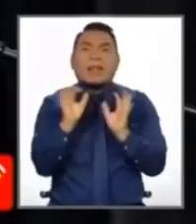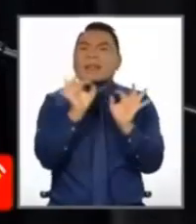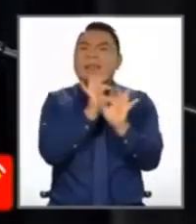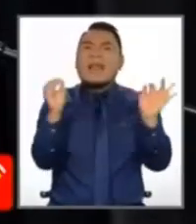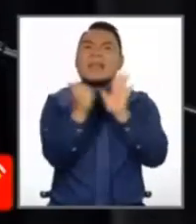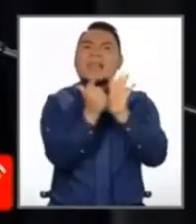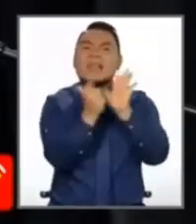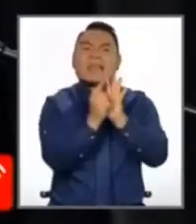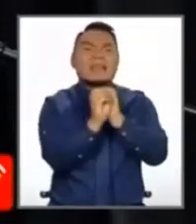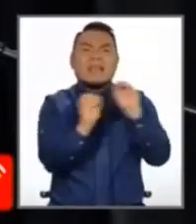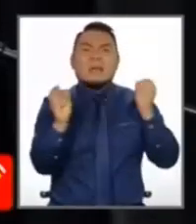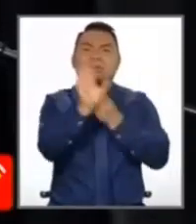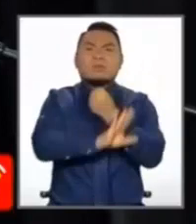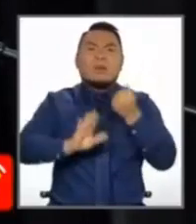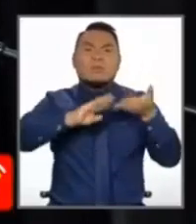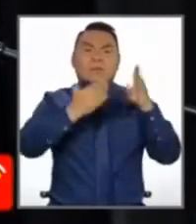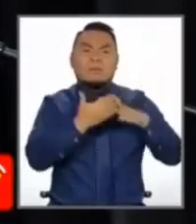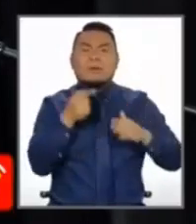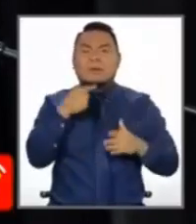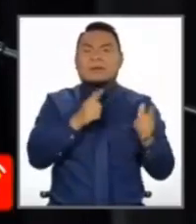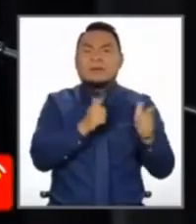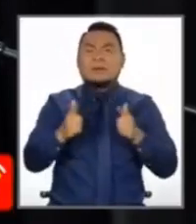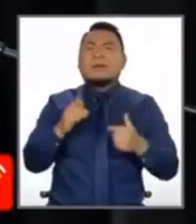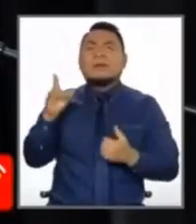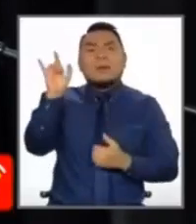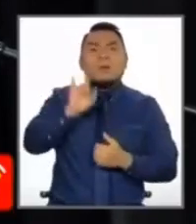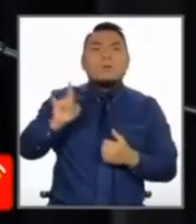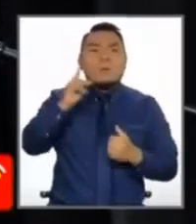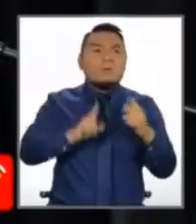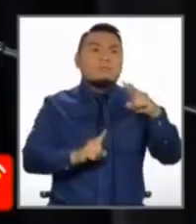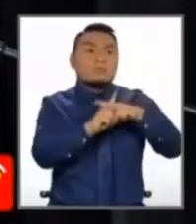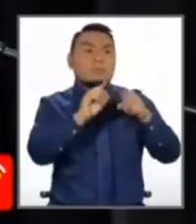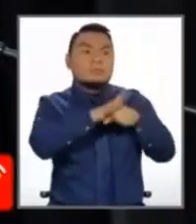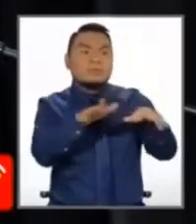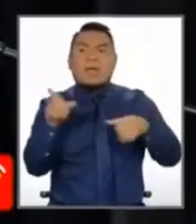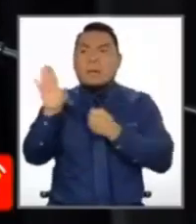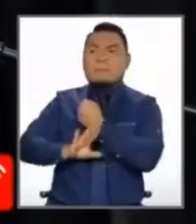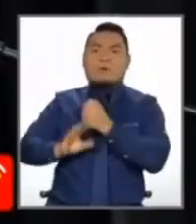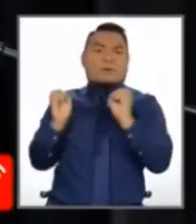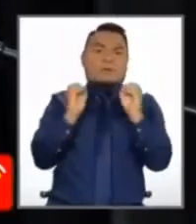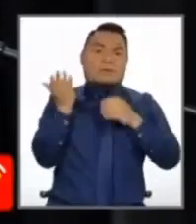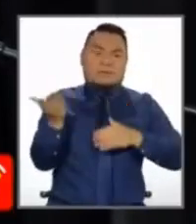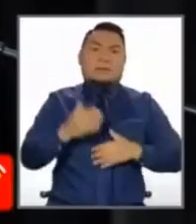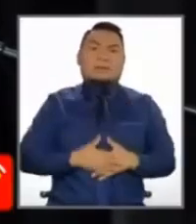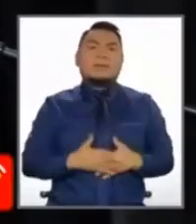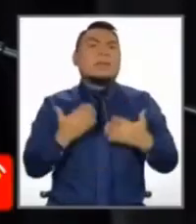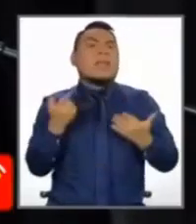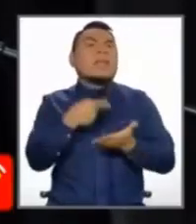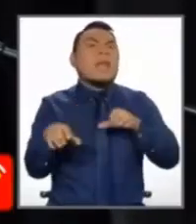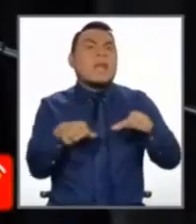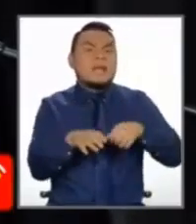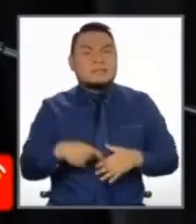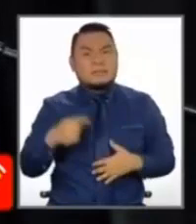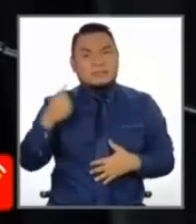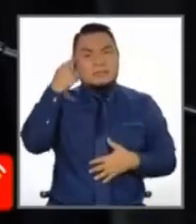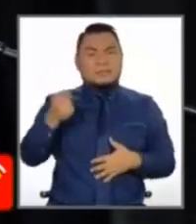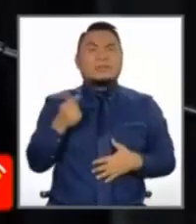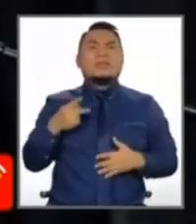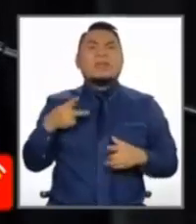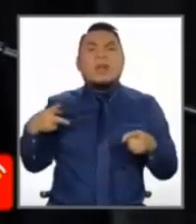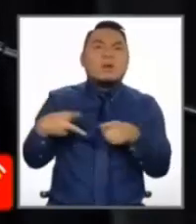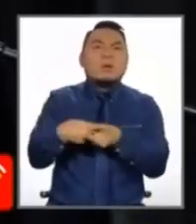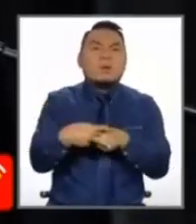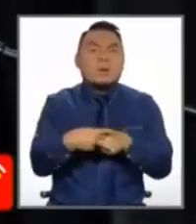para proteger a nuestro pueblo y prepararnos frente a emergencias y pandemias como esta. Por el contrario, lo que hicieron fue obstruir, por